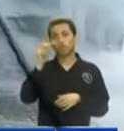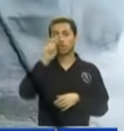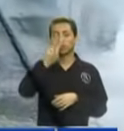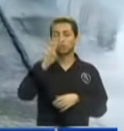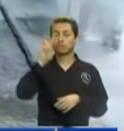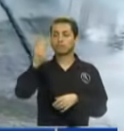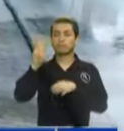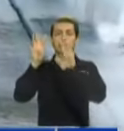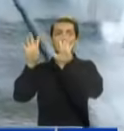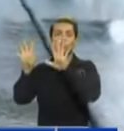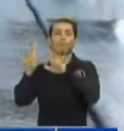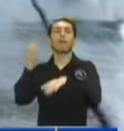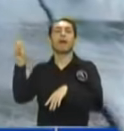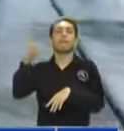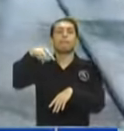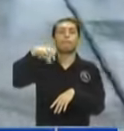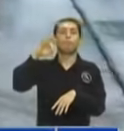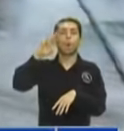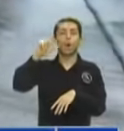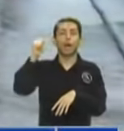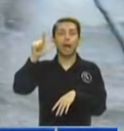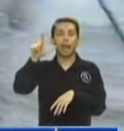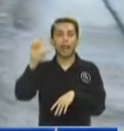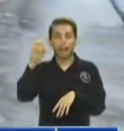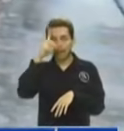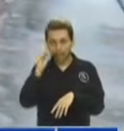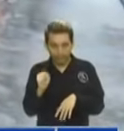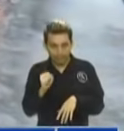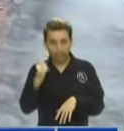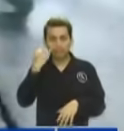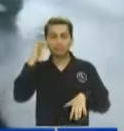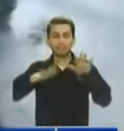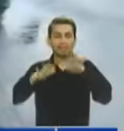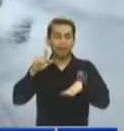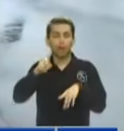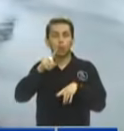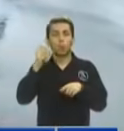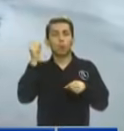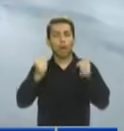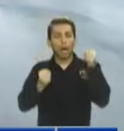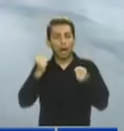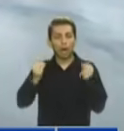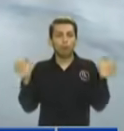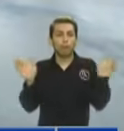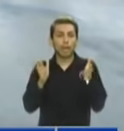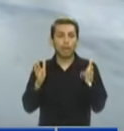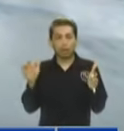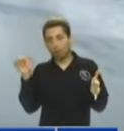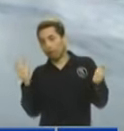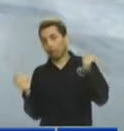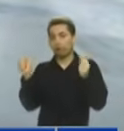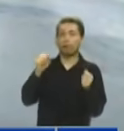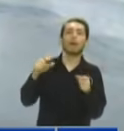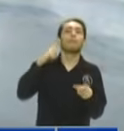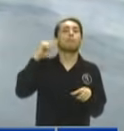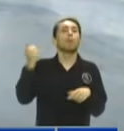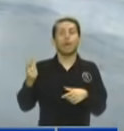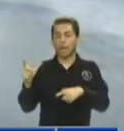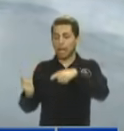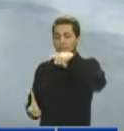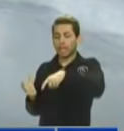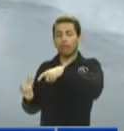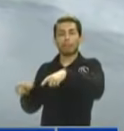de Morales, Izabal. El piloto de un vehículo liviano perdió el control al explotar la llanta delantera